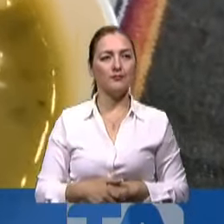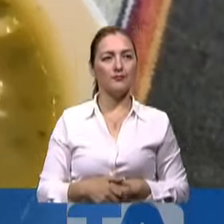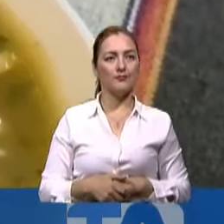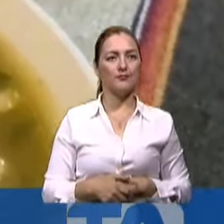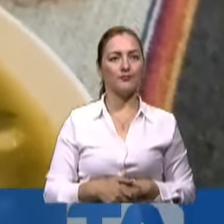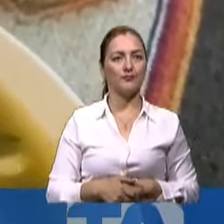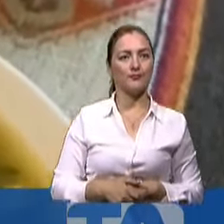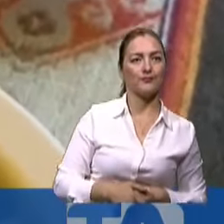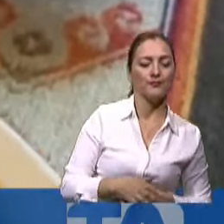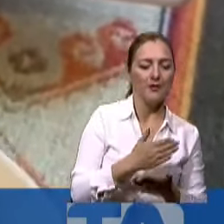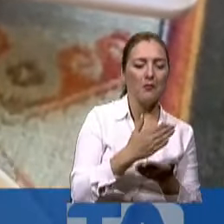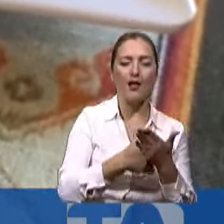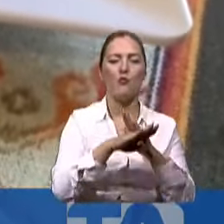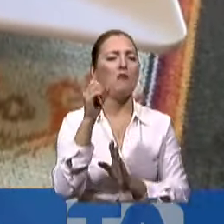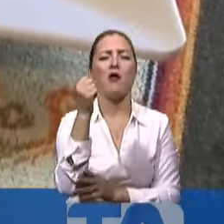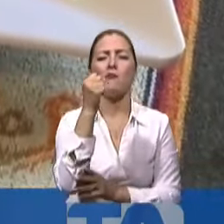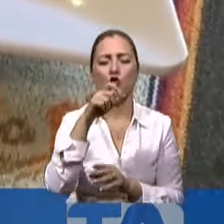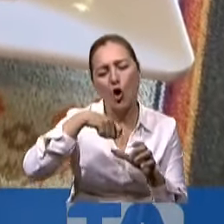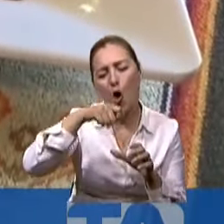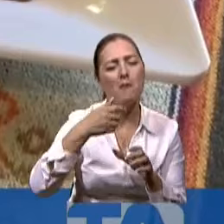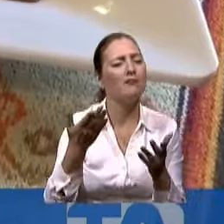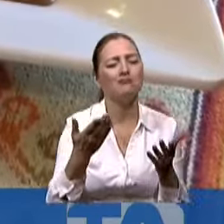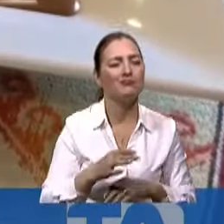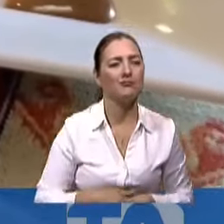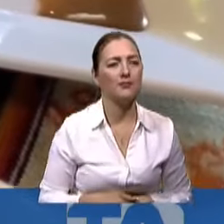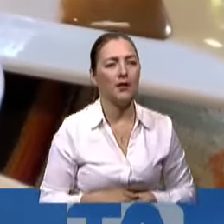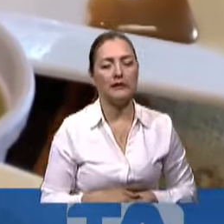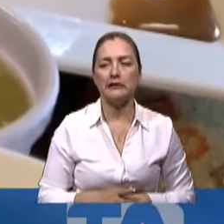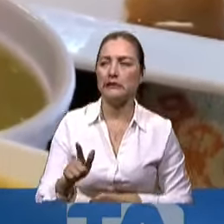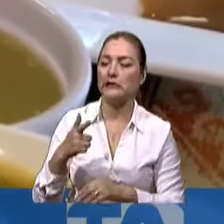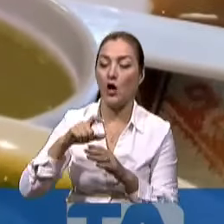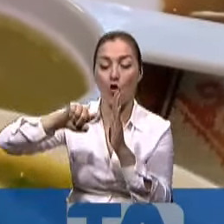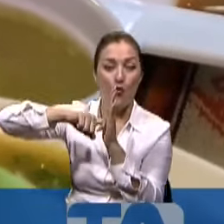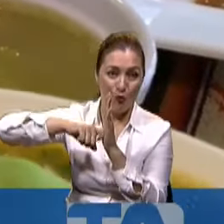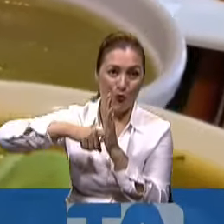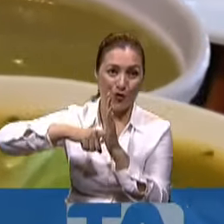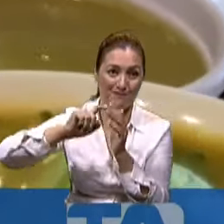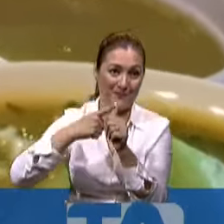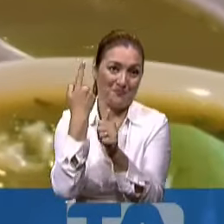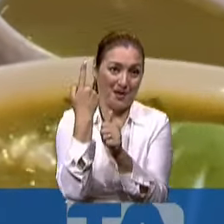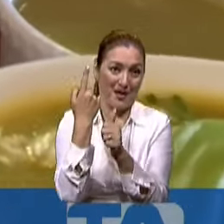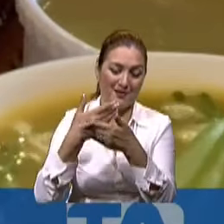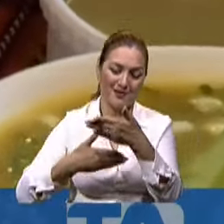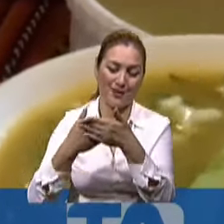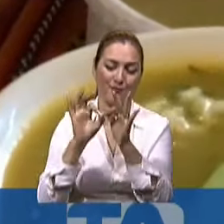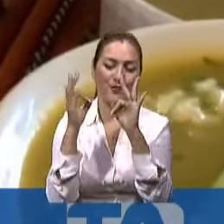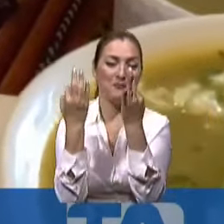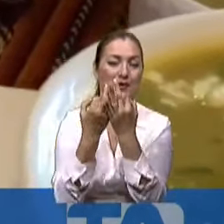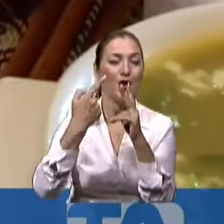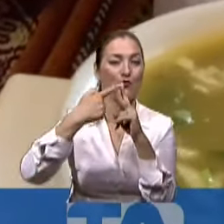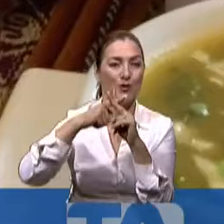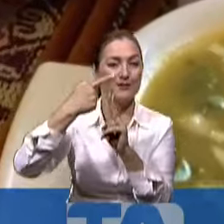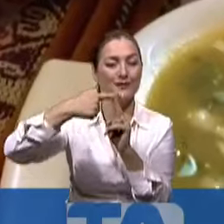turistas. ¿Cuáles son los platos típicos que tenemos en Mama Lola? Bueno, nosotros partimos del cuy. Esa es la primera receta familiar. Comenzó